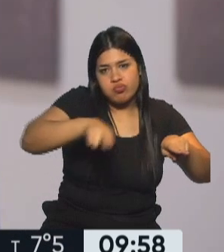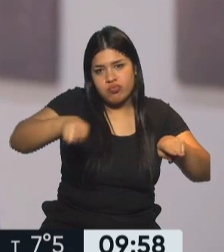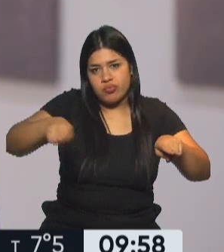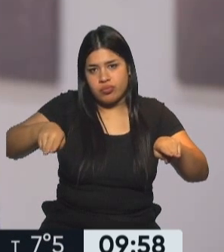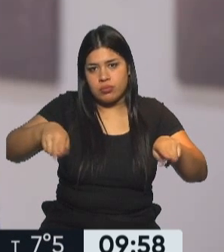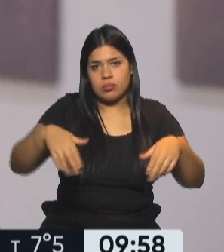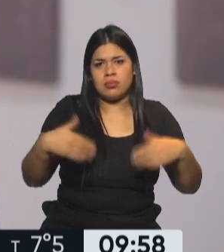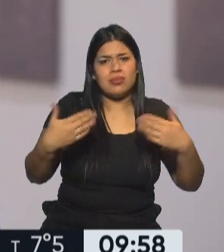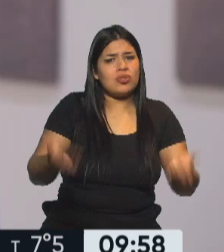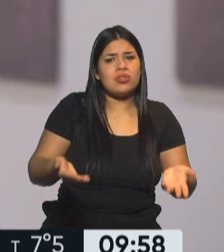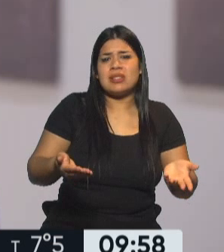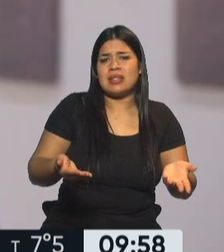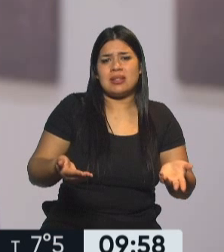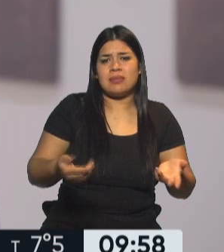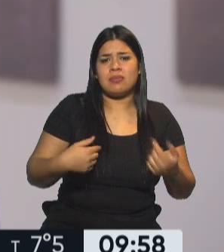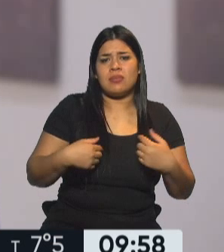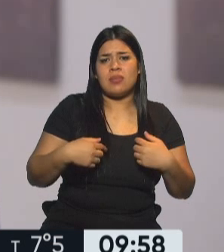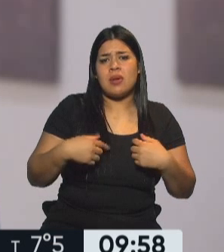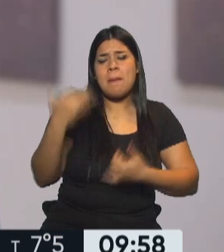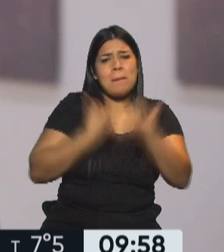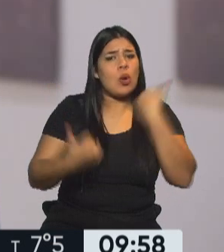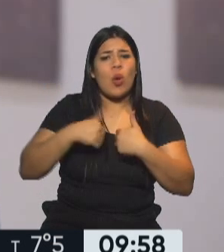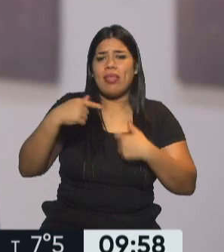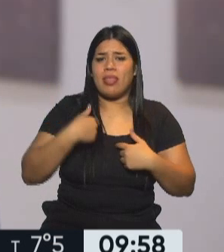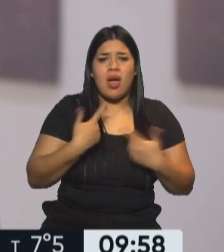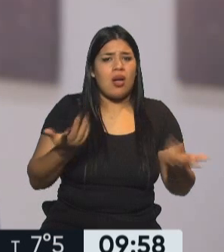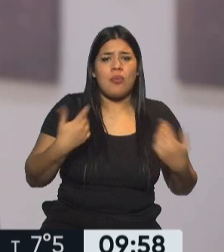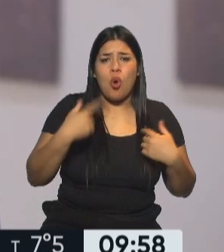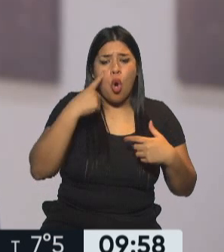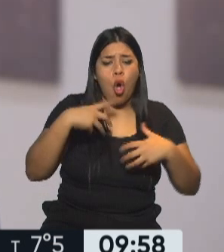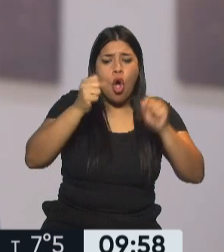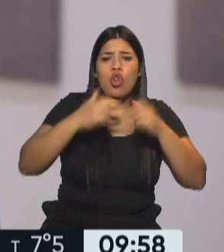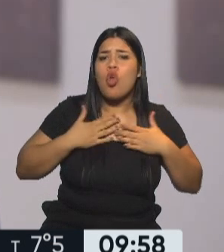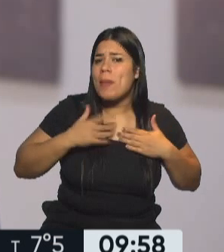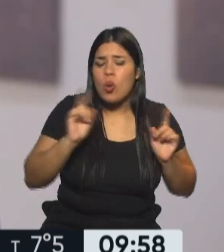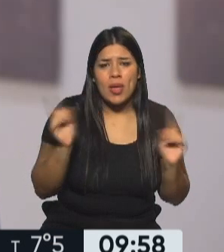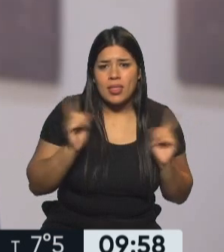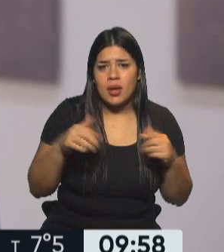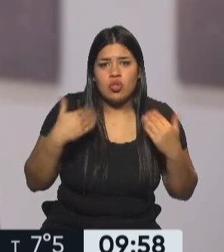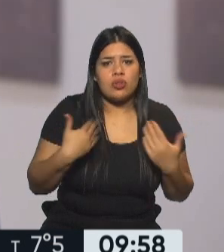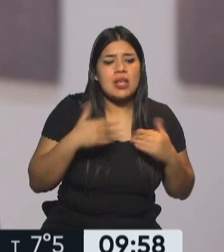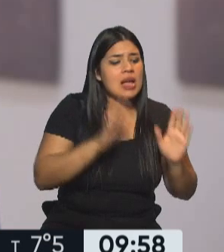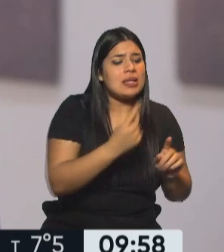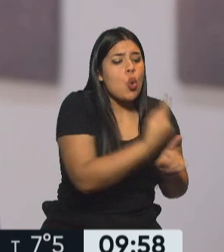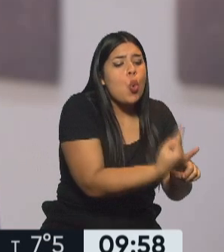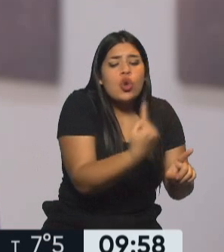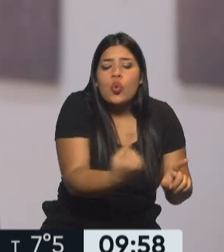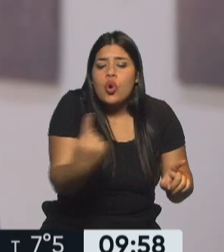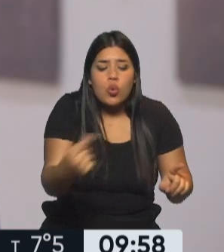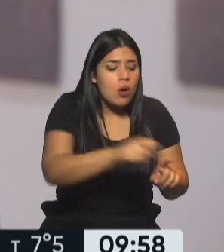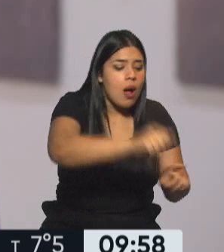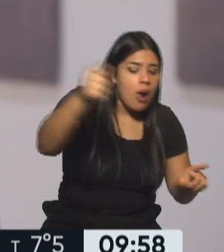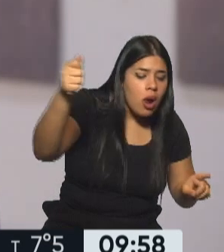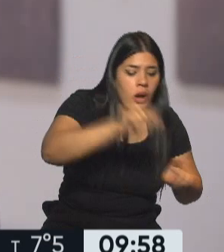que como no me encontraba, levantaba los diarios, los tapaba. Así con cada cuerpo, ¿entendés? Hasta